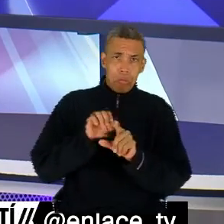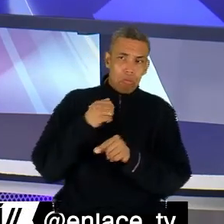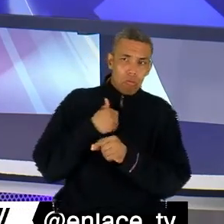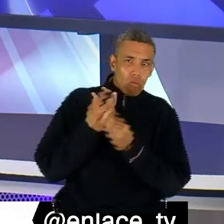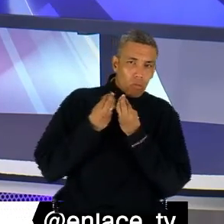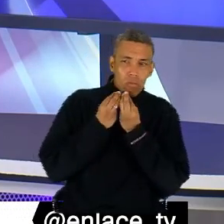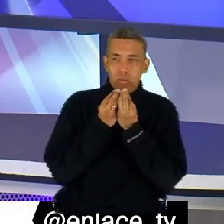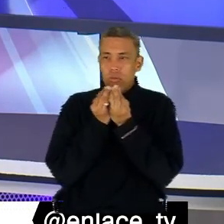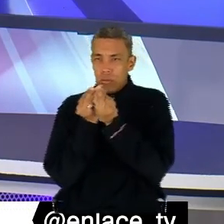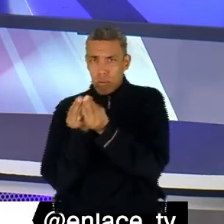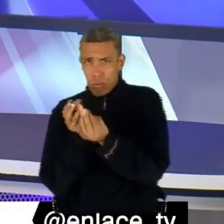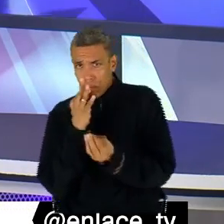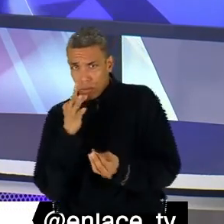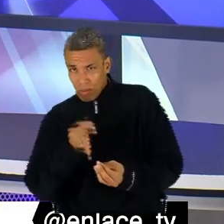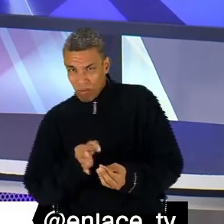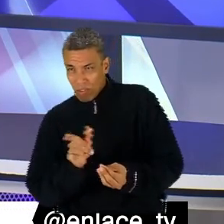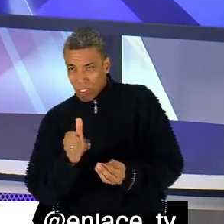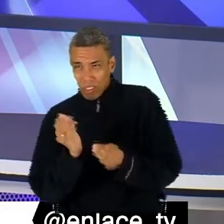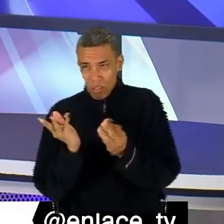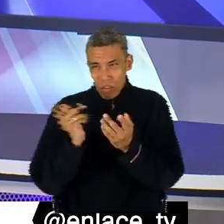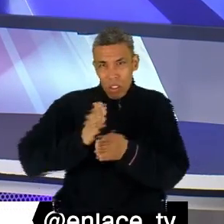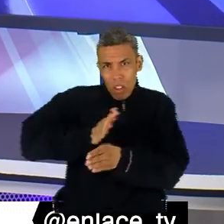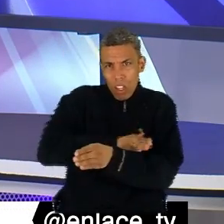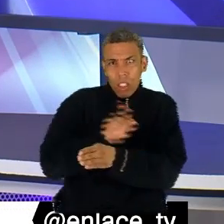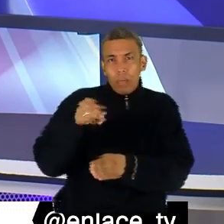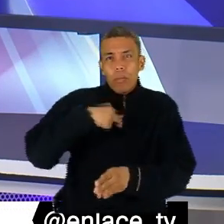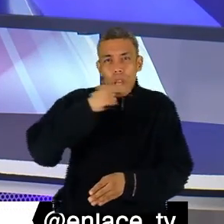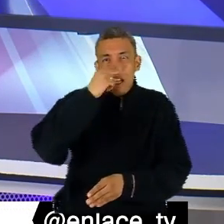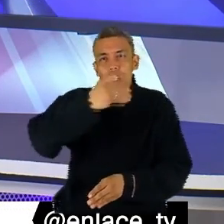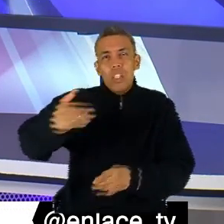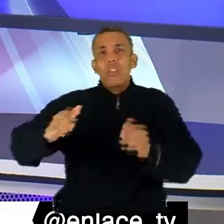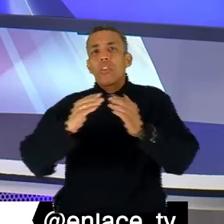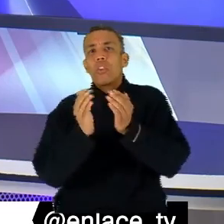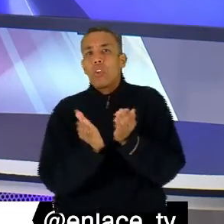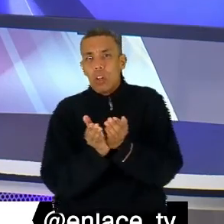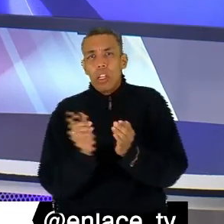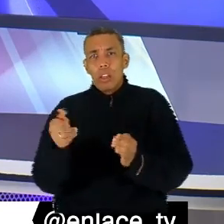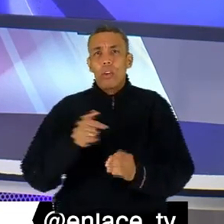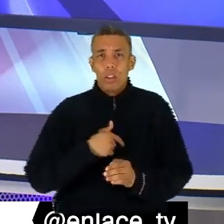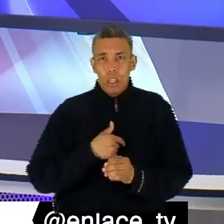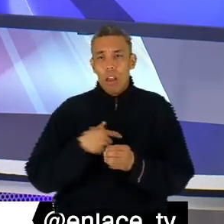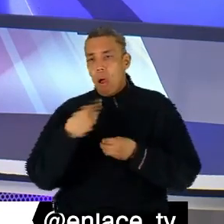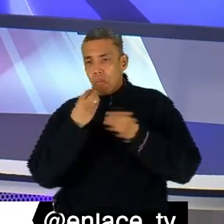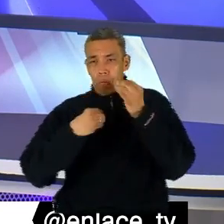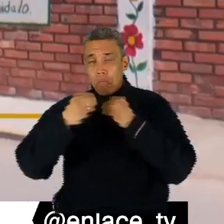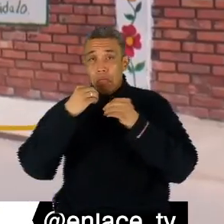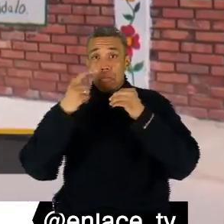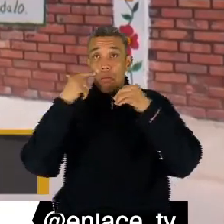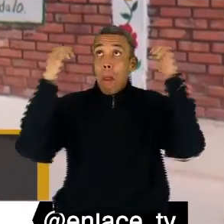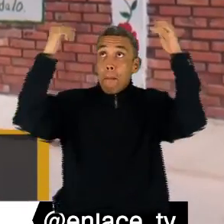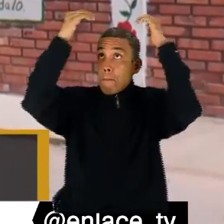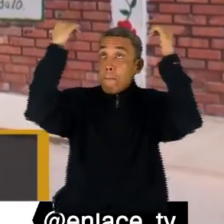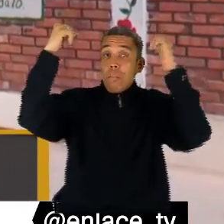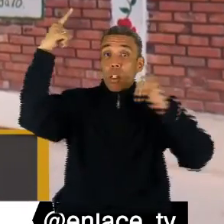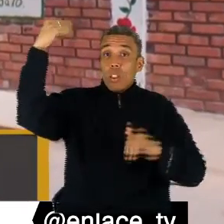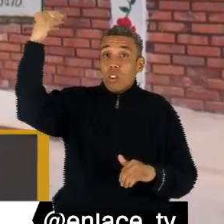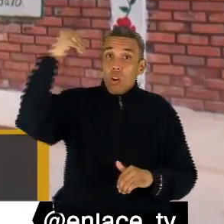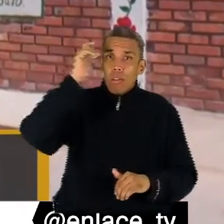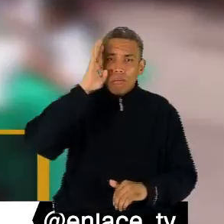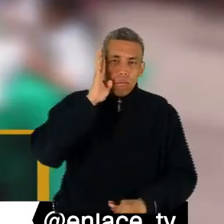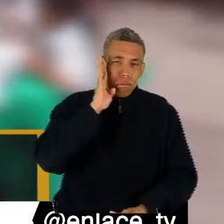los menores en dicho plantel. Lo hacen en medio del sol canicular del mediodía. A la escuela del barrio La Paz llegó